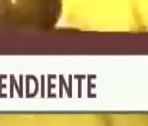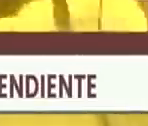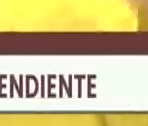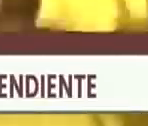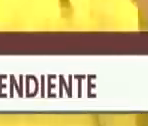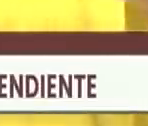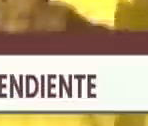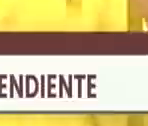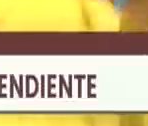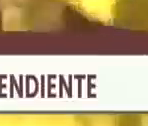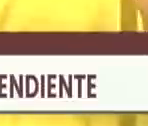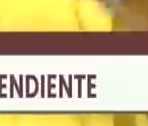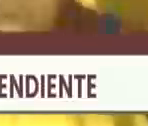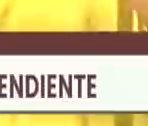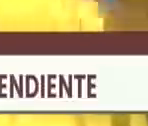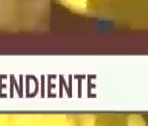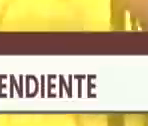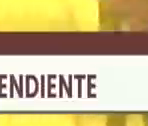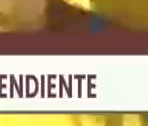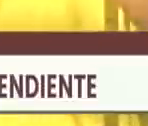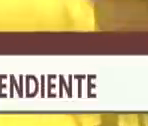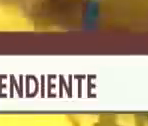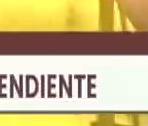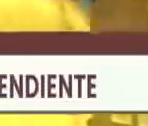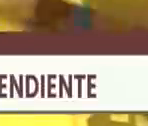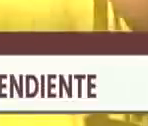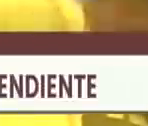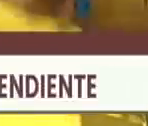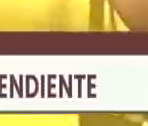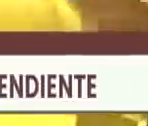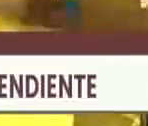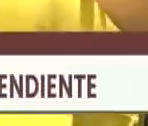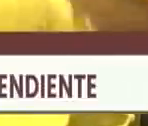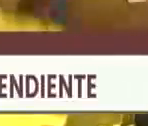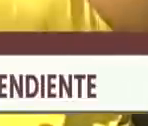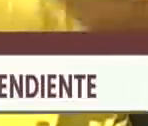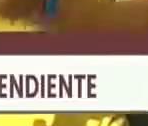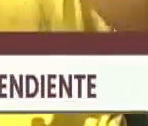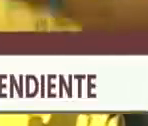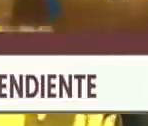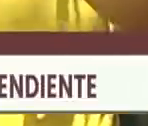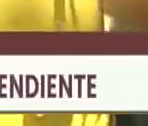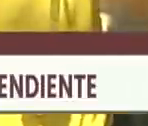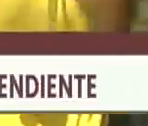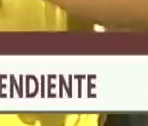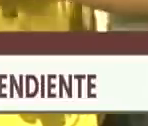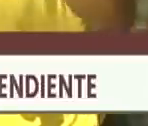Hasta caramba, por